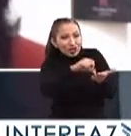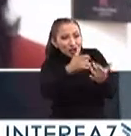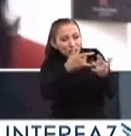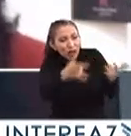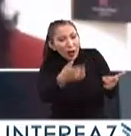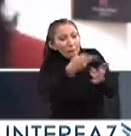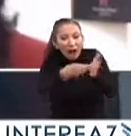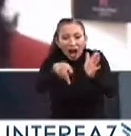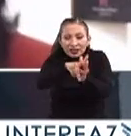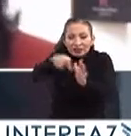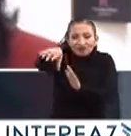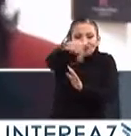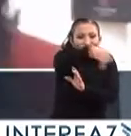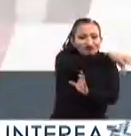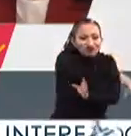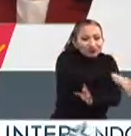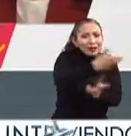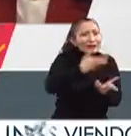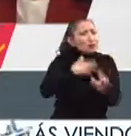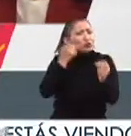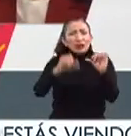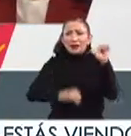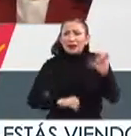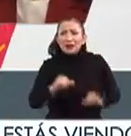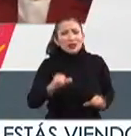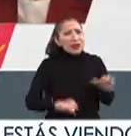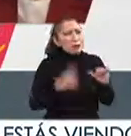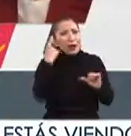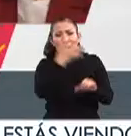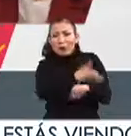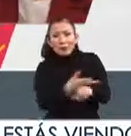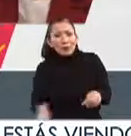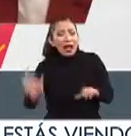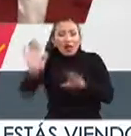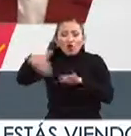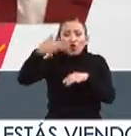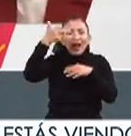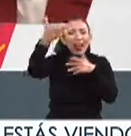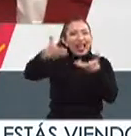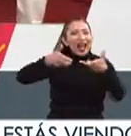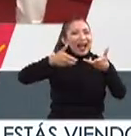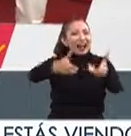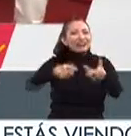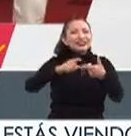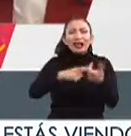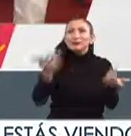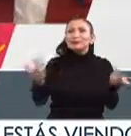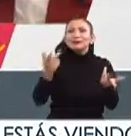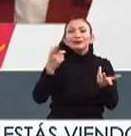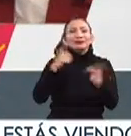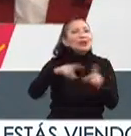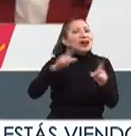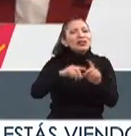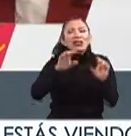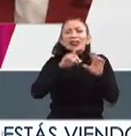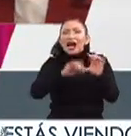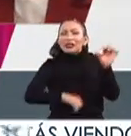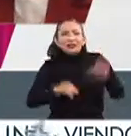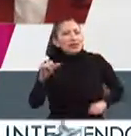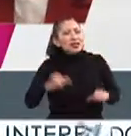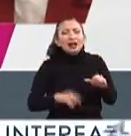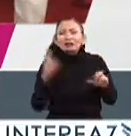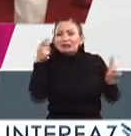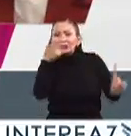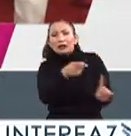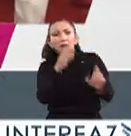las plazas y que tenemos muchas actividades para la familia, al aire libre, eventos de muchos tipos, todos